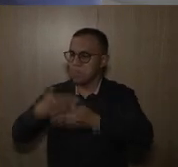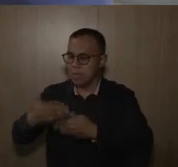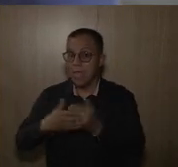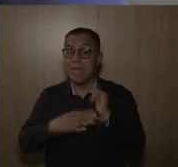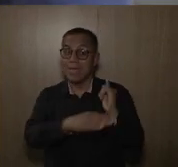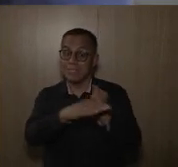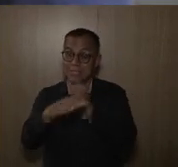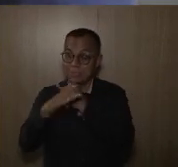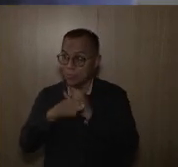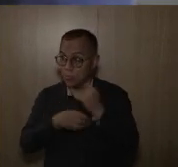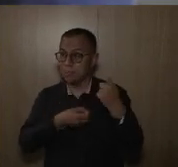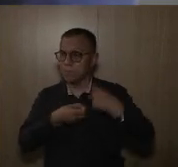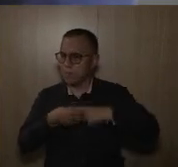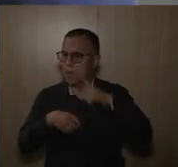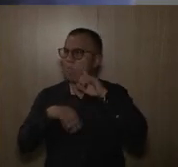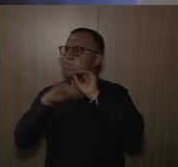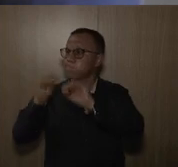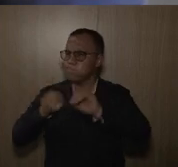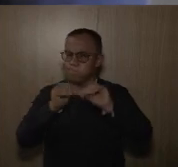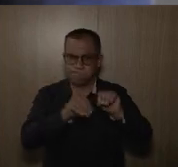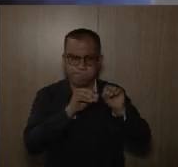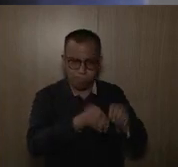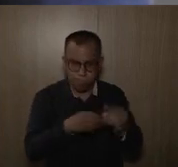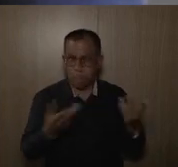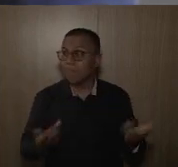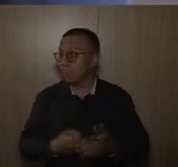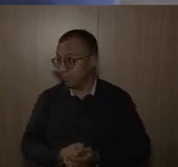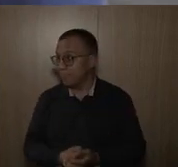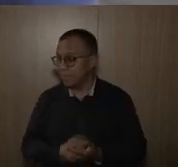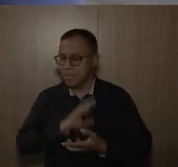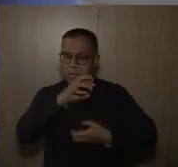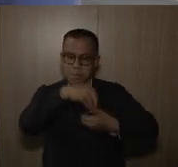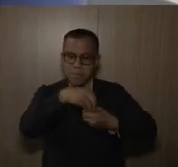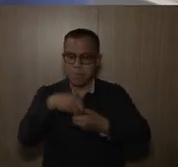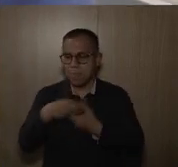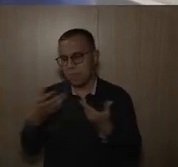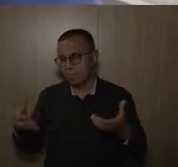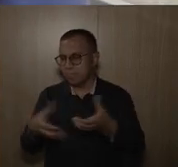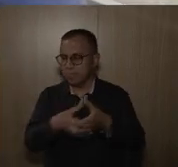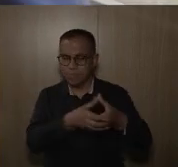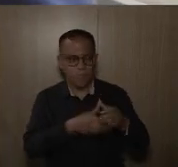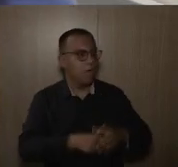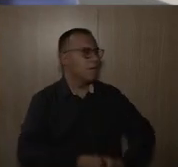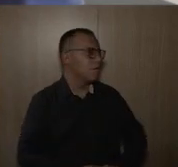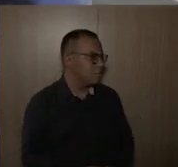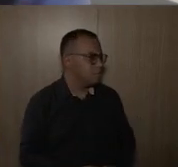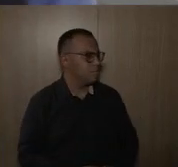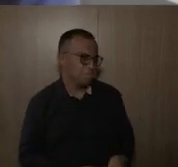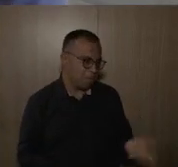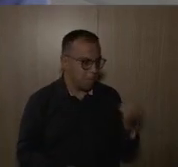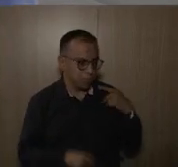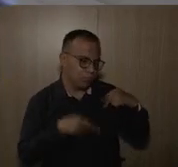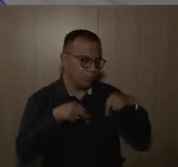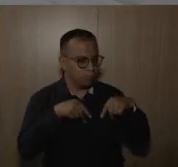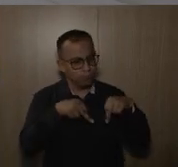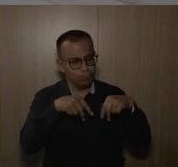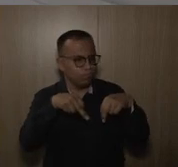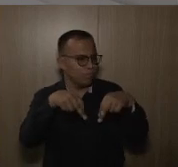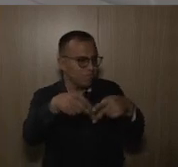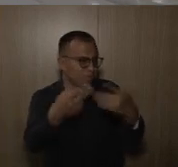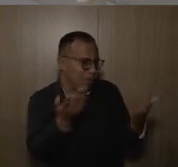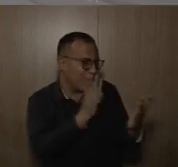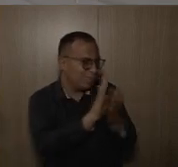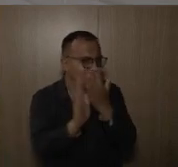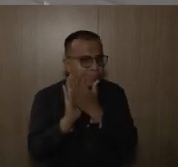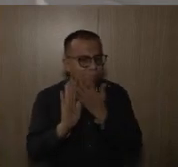instituciones, hacemos capacitaciones con ellas y capacitaciones internas también con los usuarios. Me invito a que caminemos un momento mientras me va contando sobre las